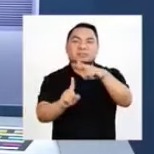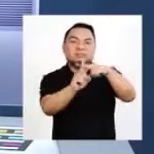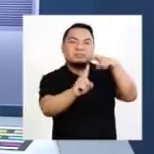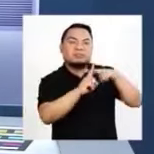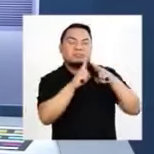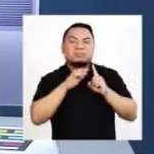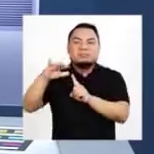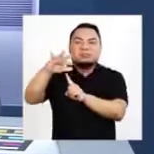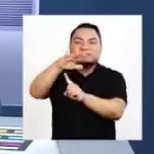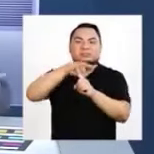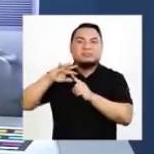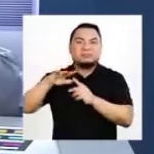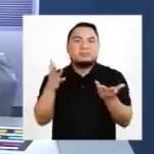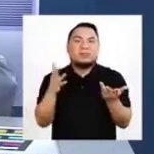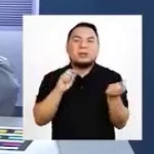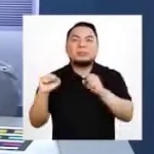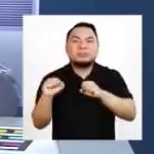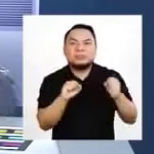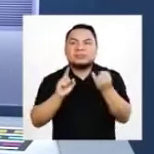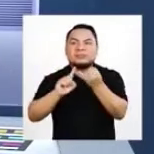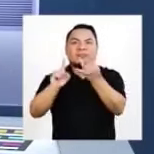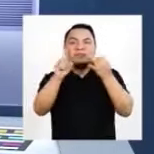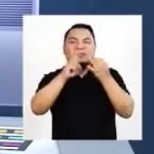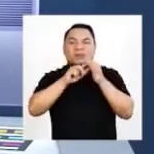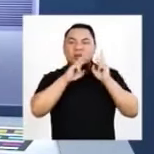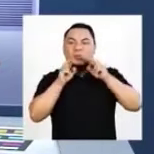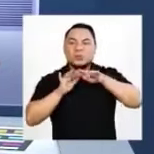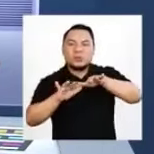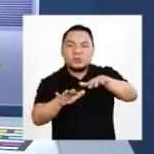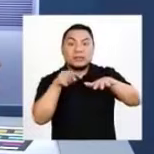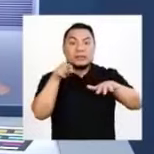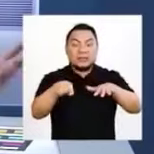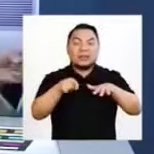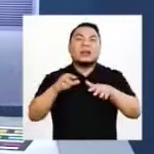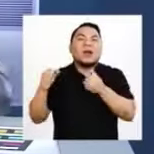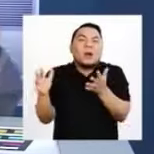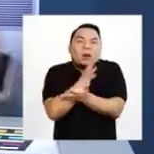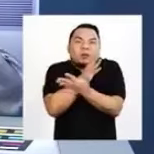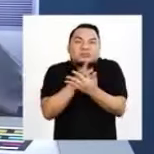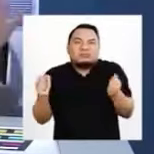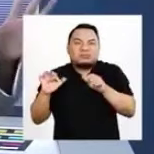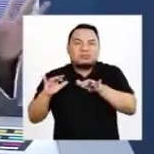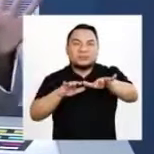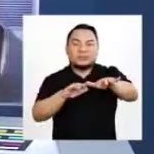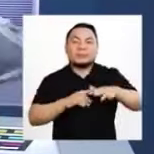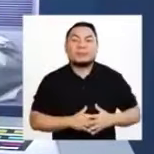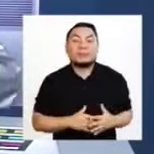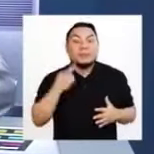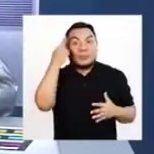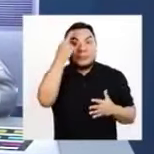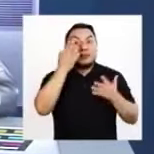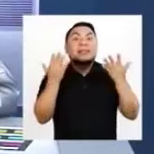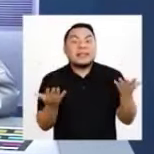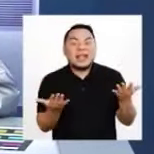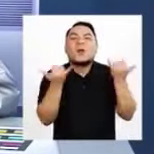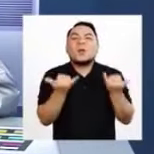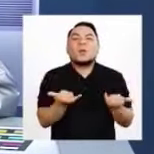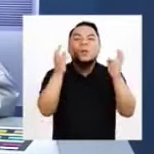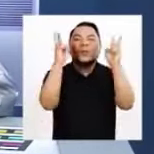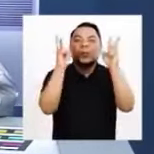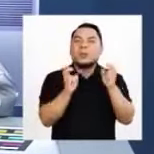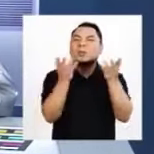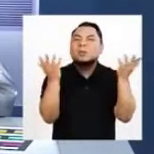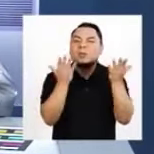a diferentes fenómenos naturales que pueden convertirse en desastres. Por